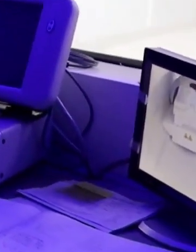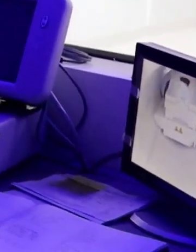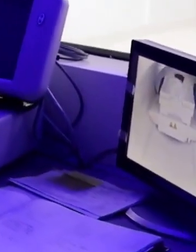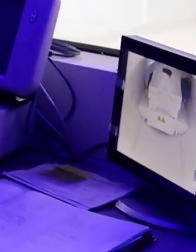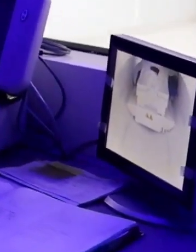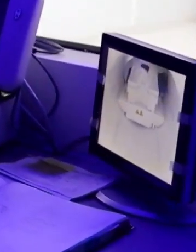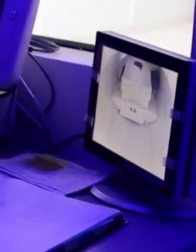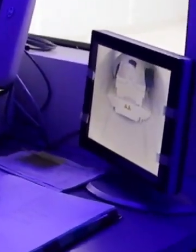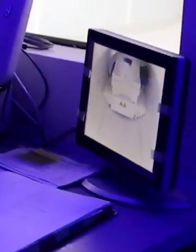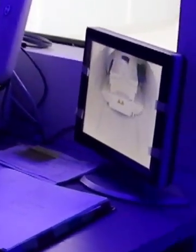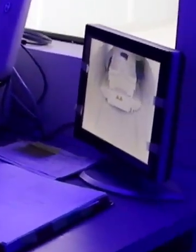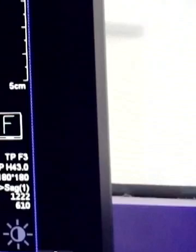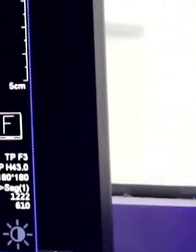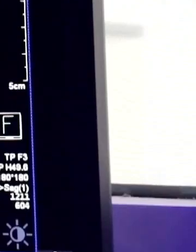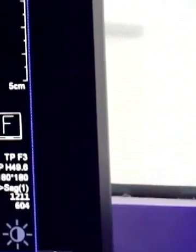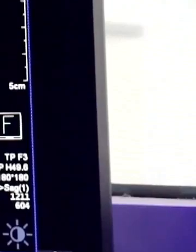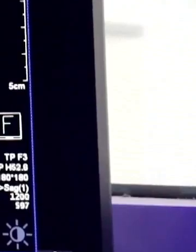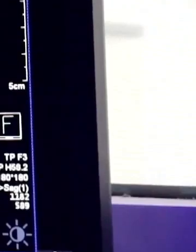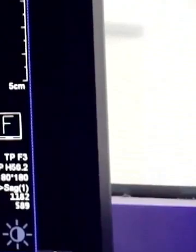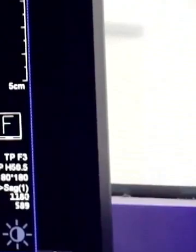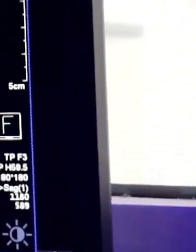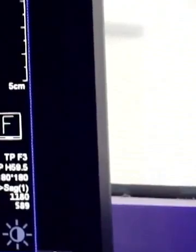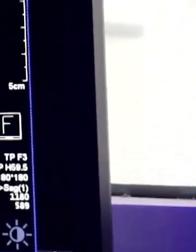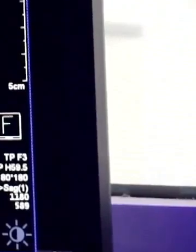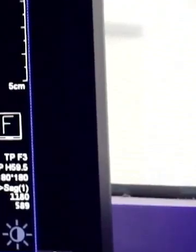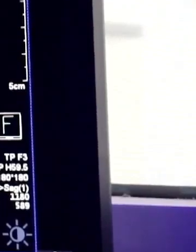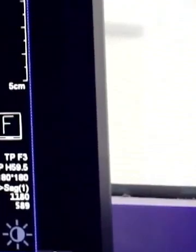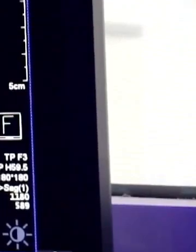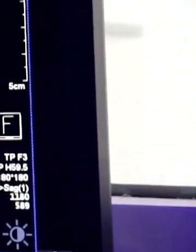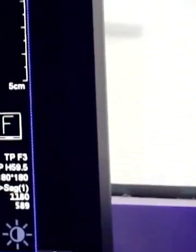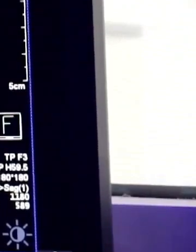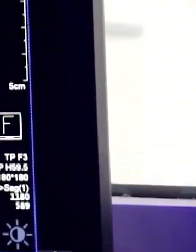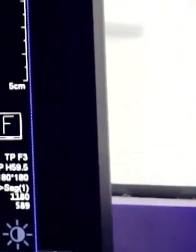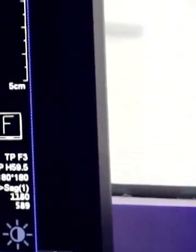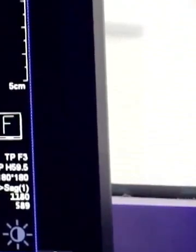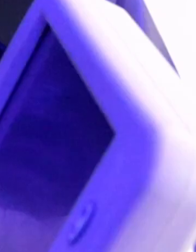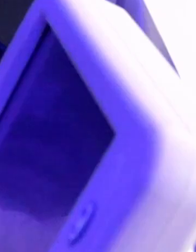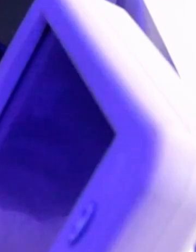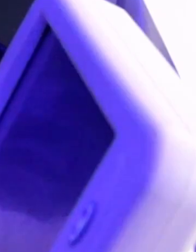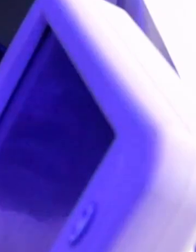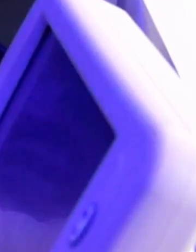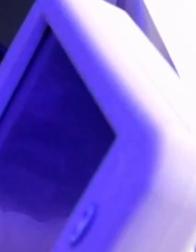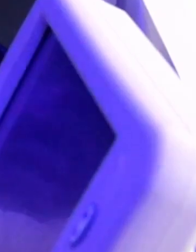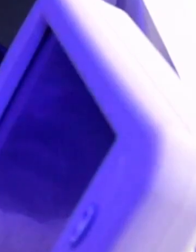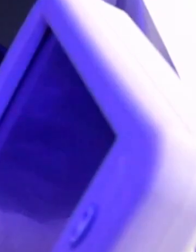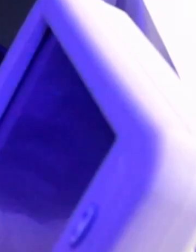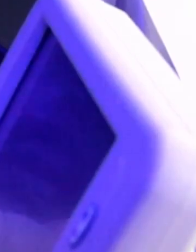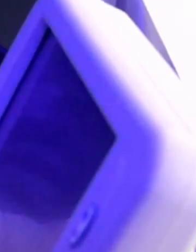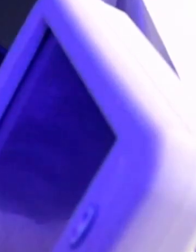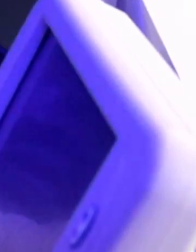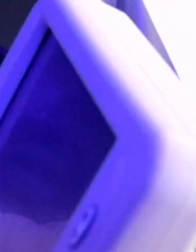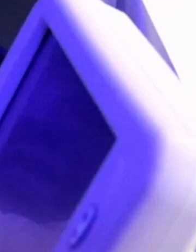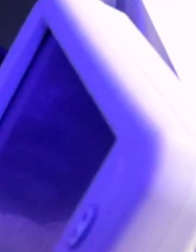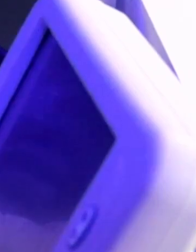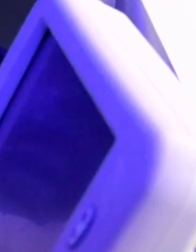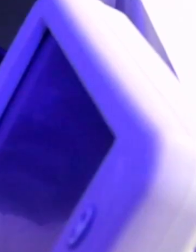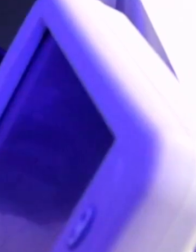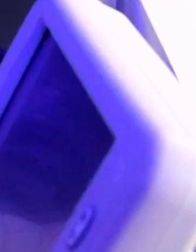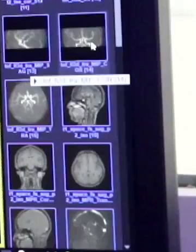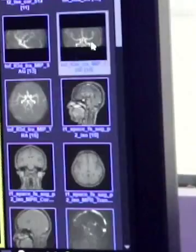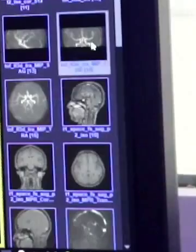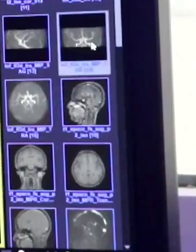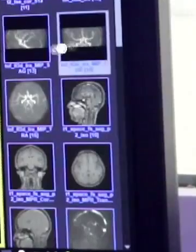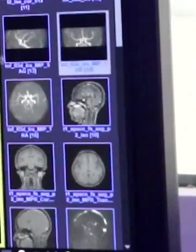Son aparatos de última generación para obtener imágenes detalladas del cuerpo humano, con el objetivo de tomar decisiones